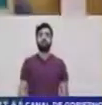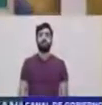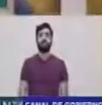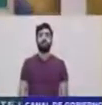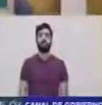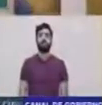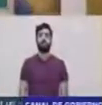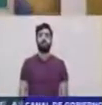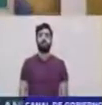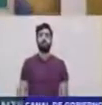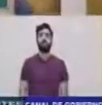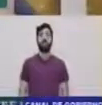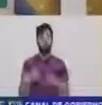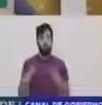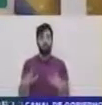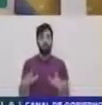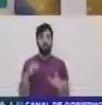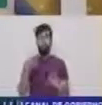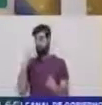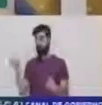Y ahí estaría lo que nos pidieron.